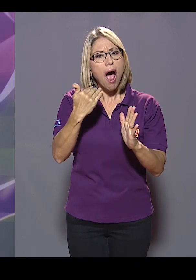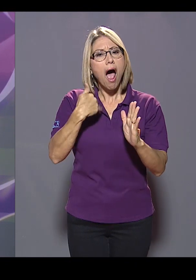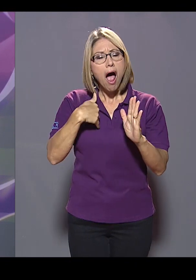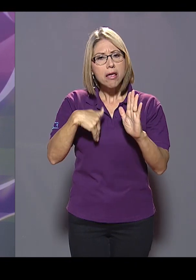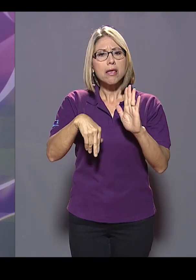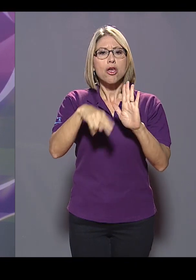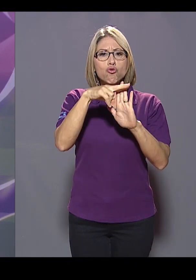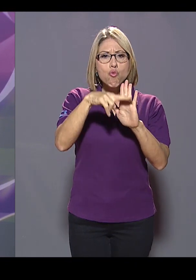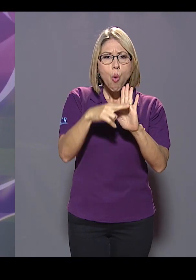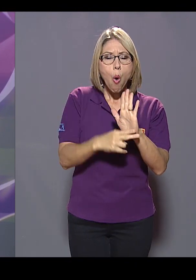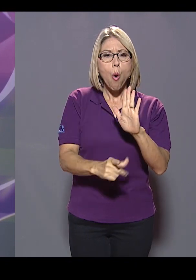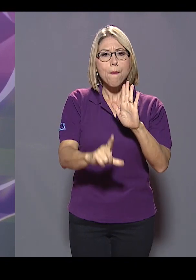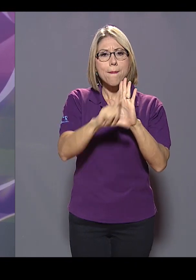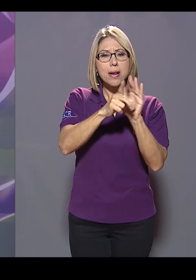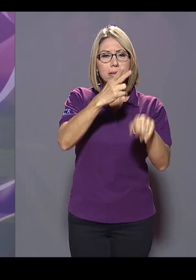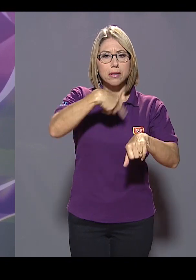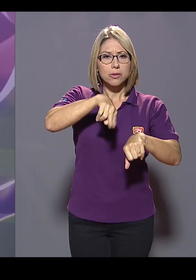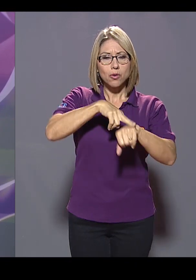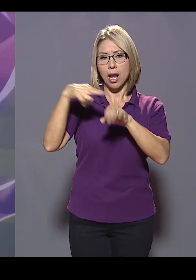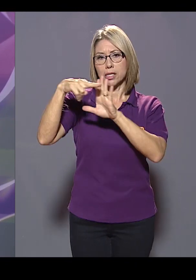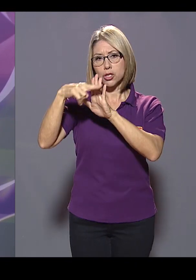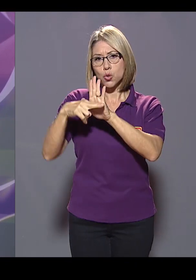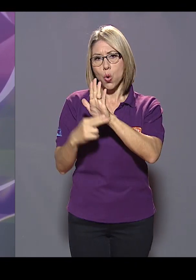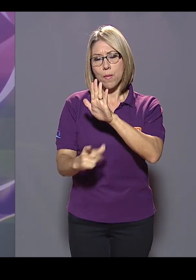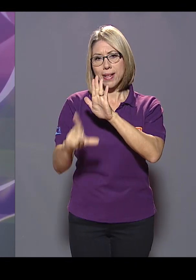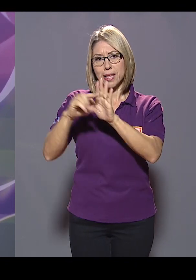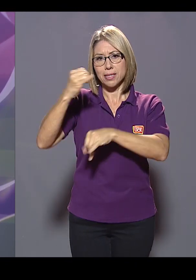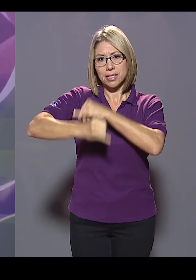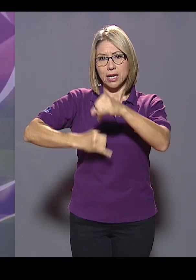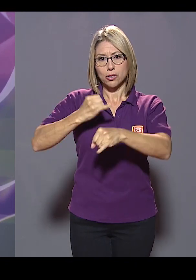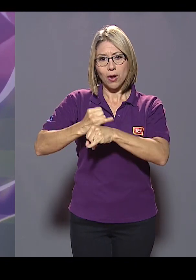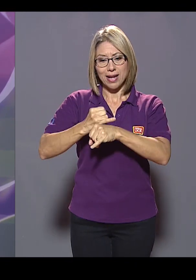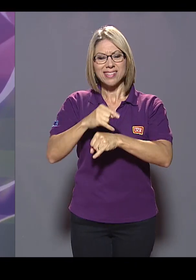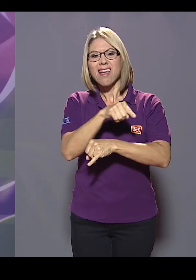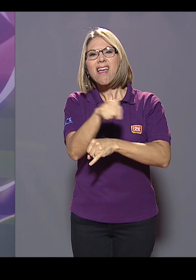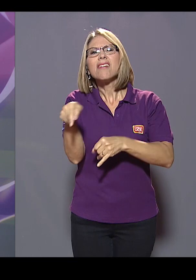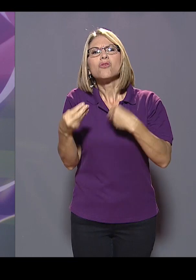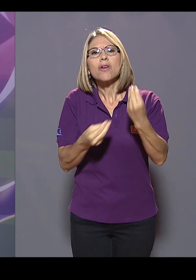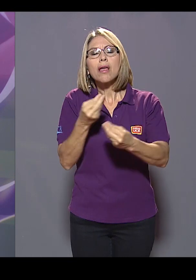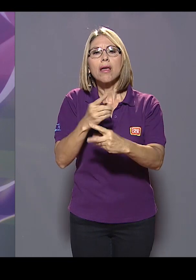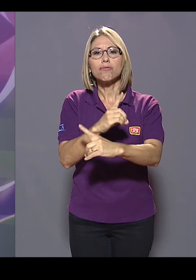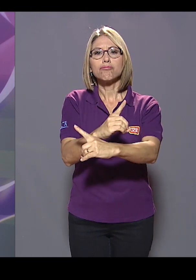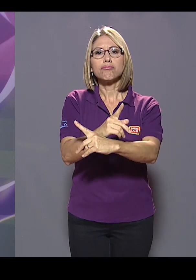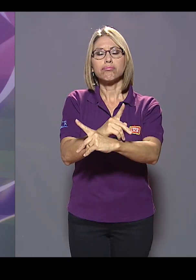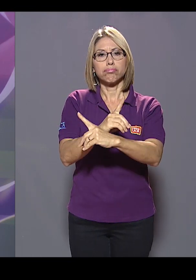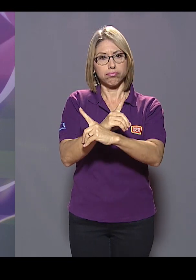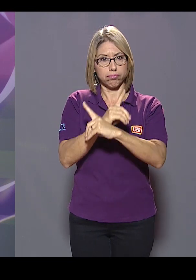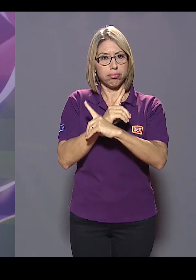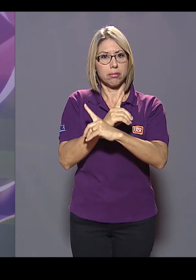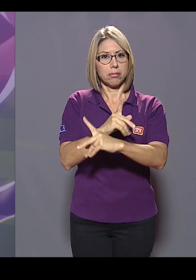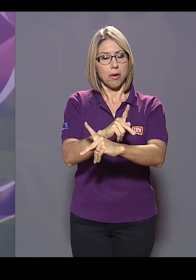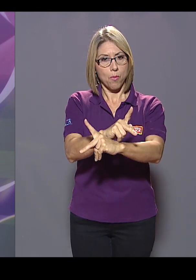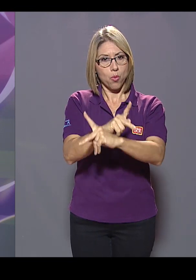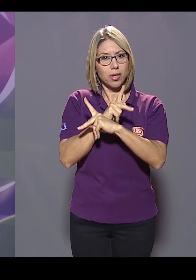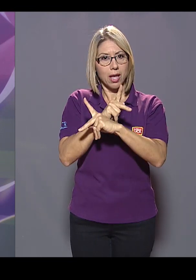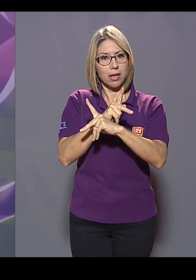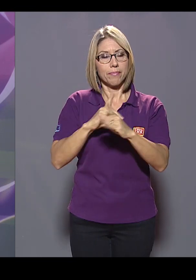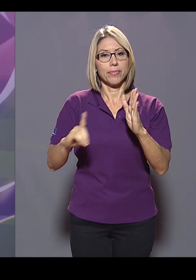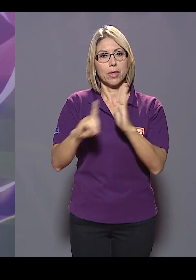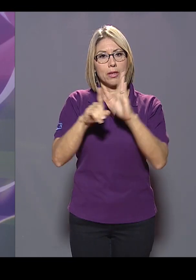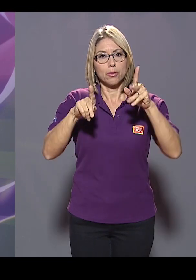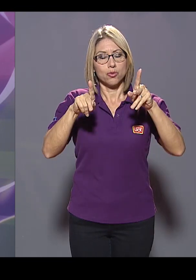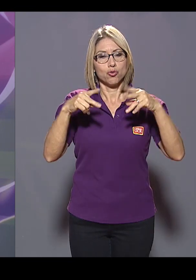normativa nacional e internacional que protege y que ampara a los derechos humanos de las personas con